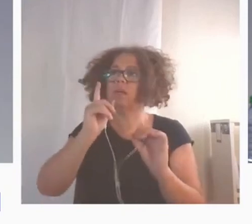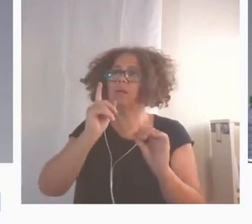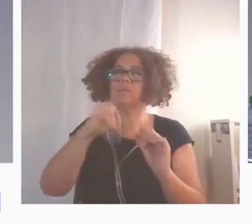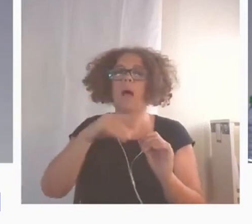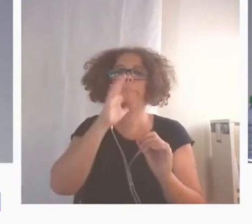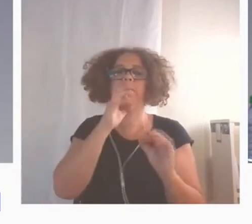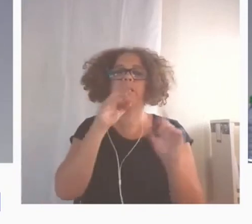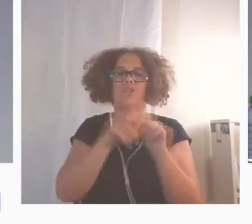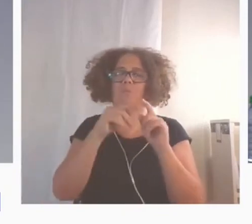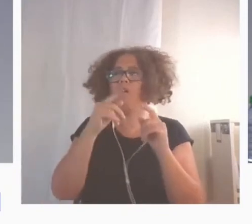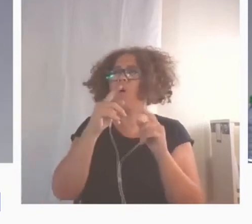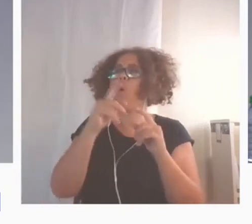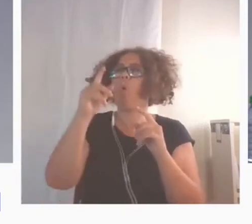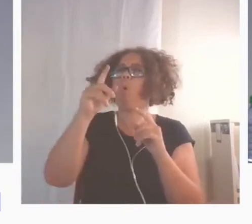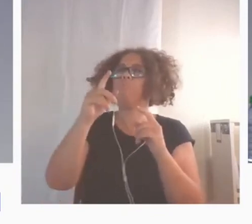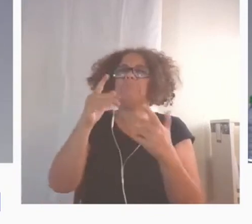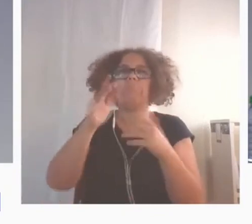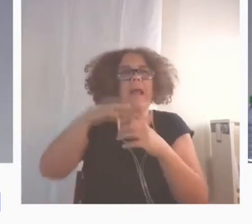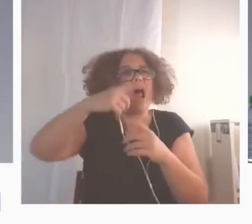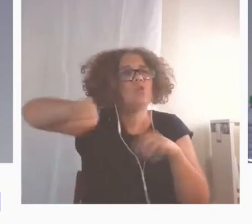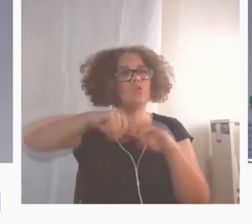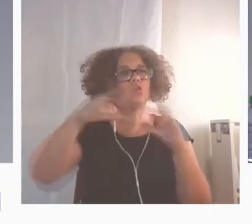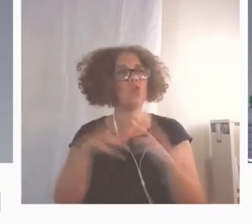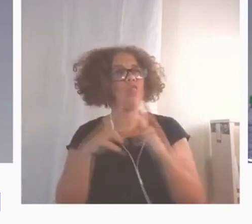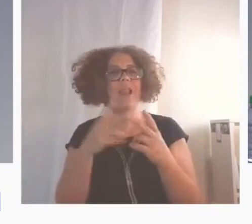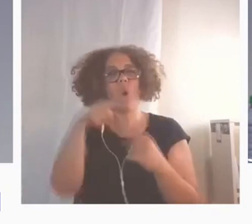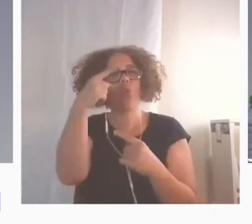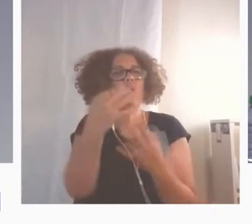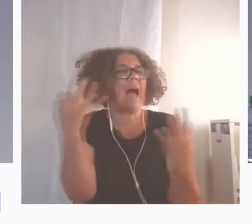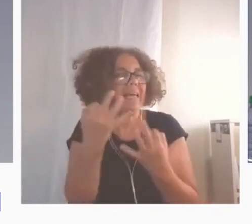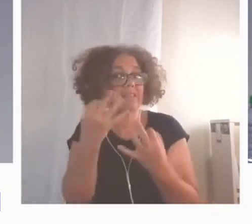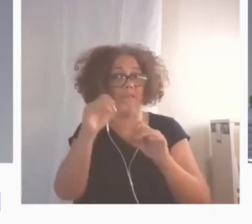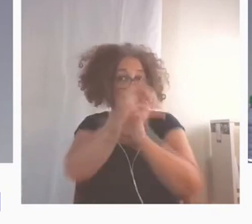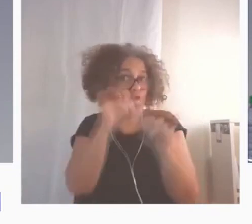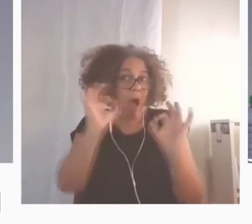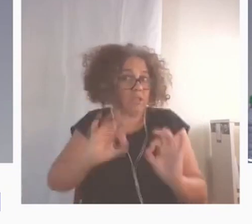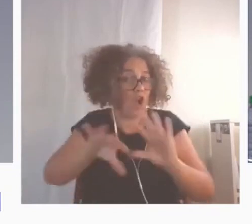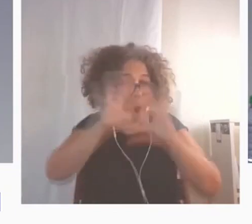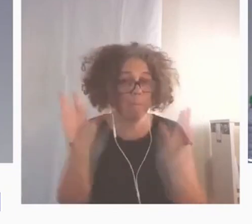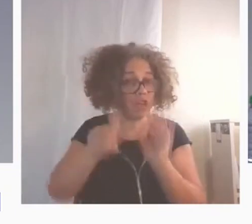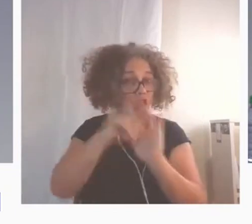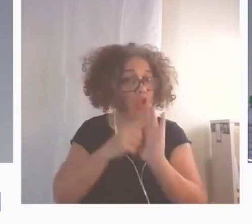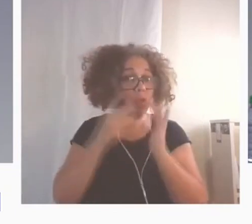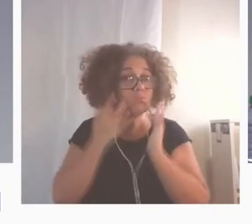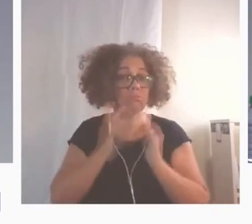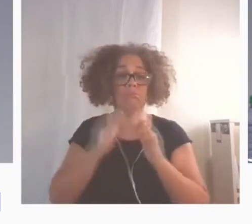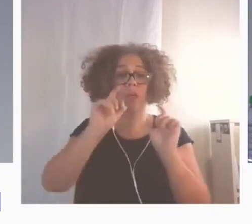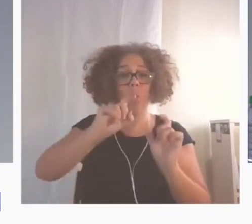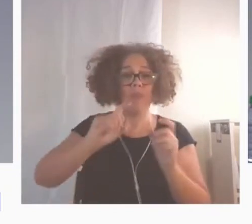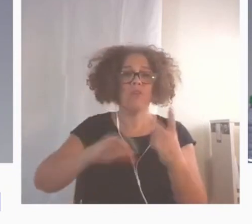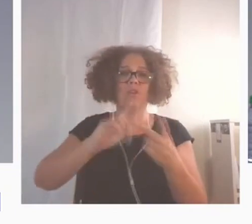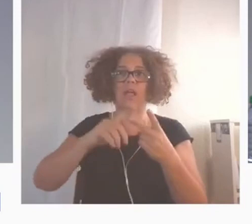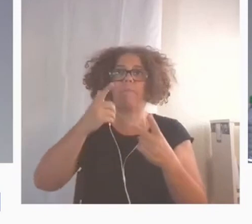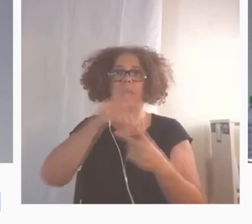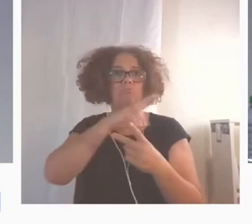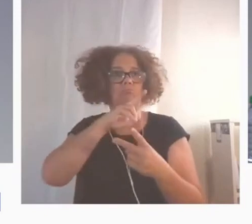más largo, y cultura es todo en nuestra sociedad. La forma como educamos, la forma como vivimos es una forma de cultura, preservando, claro, nuestra